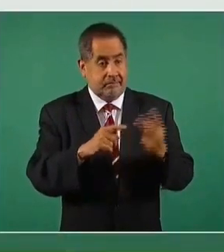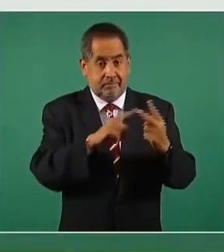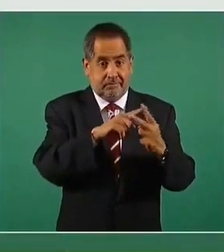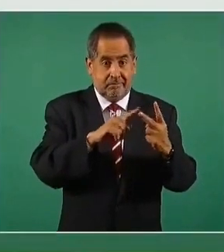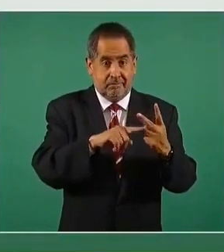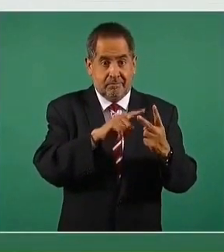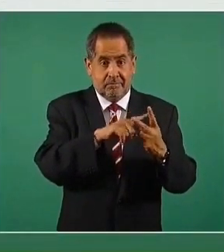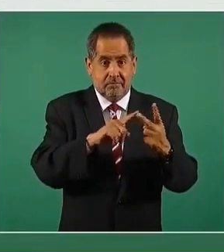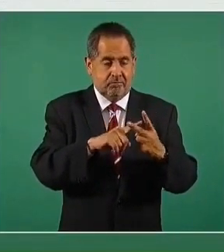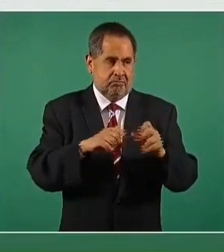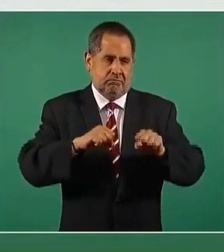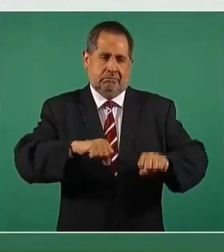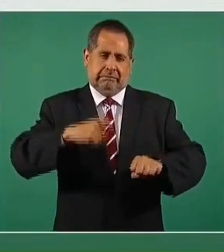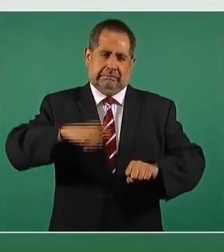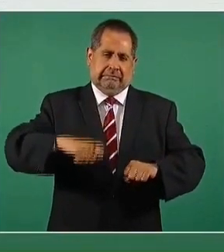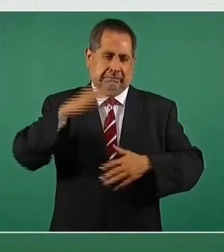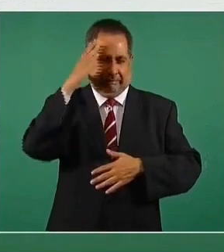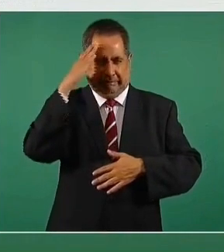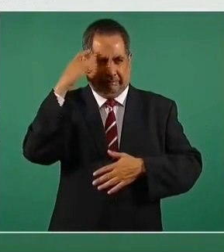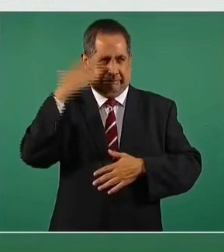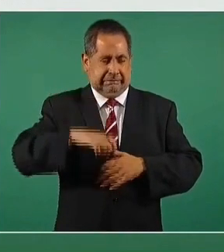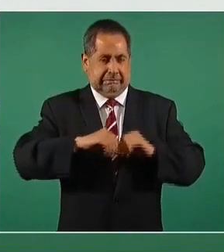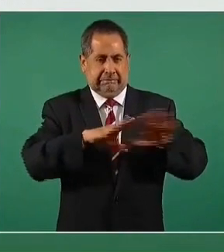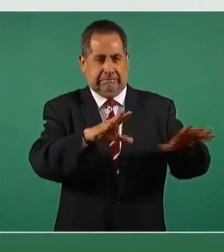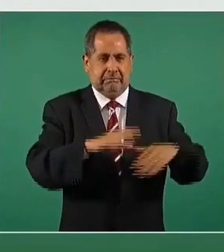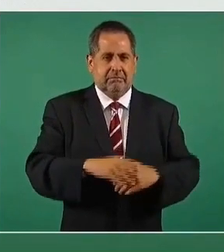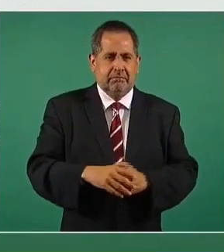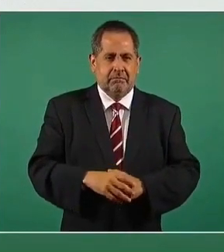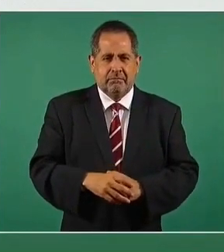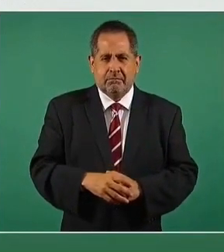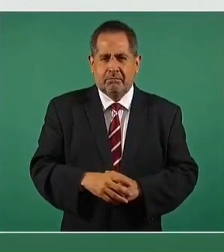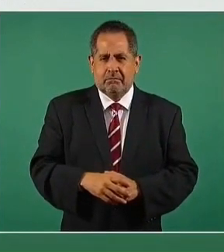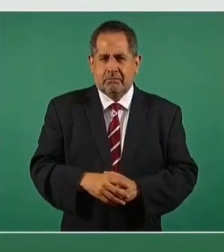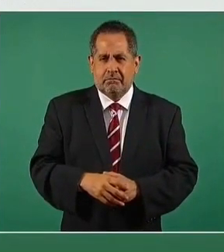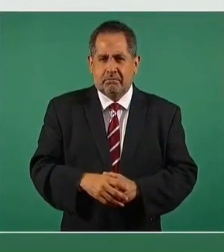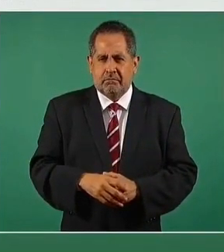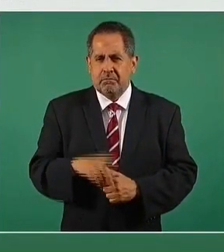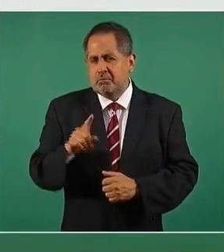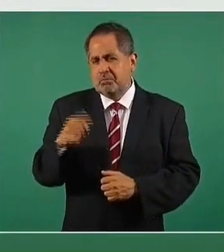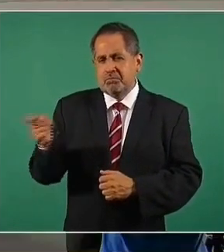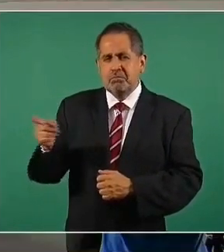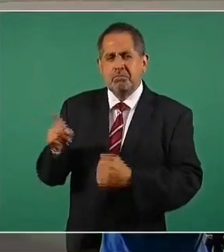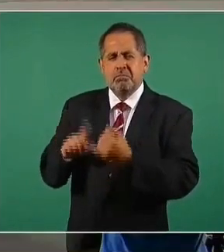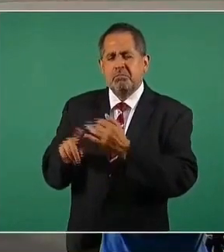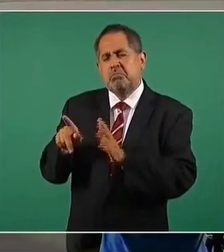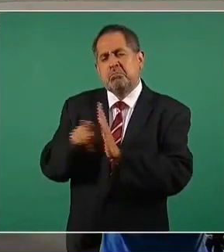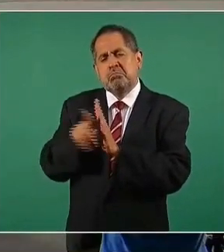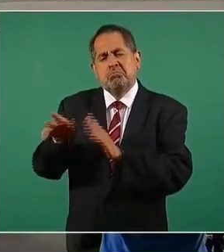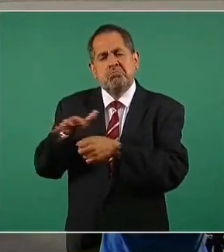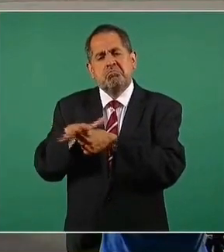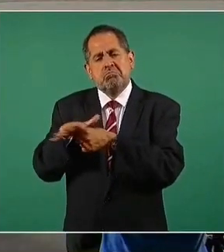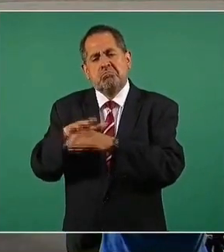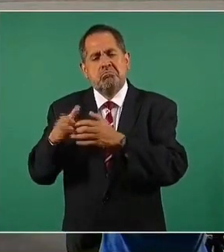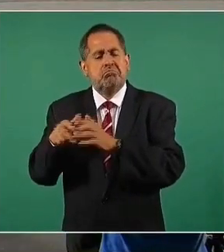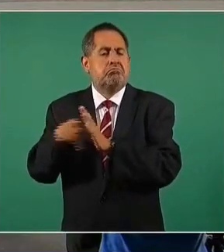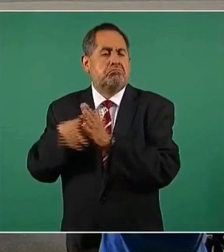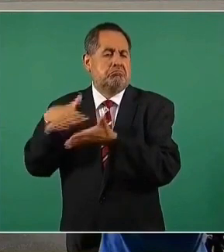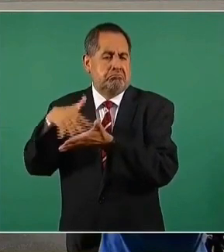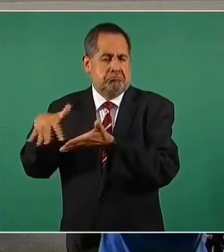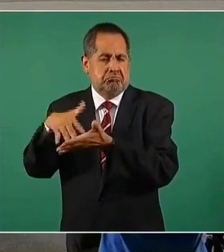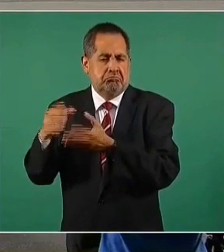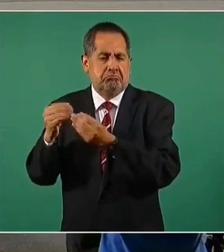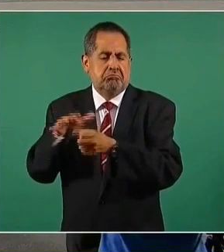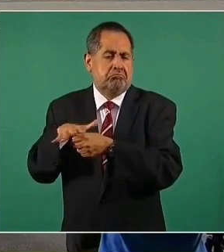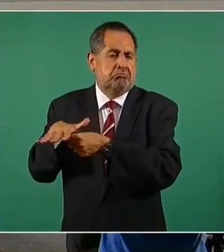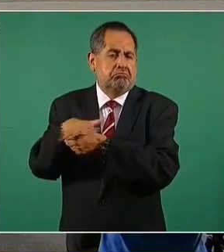son machuchones. Este no. Es un periódico que se lee mucho,